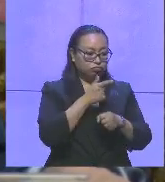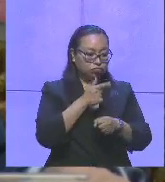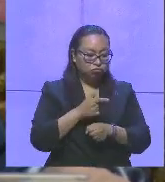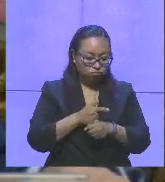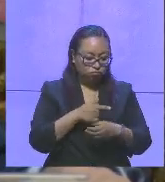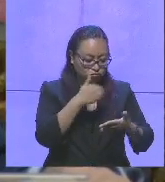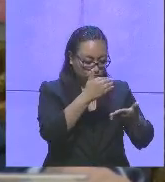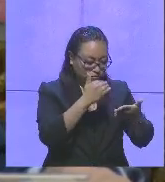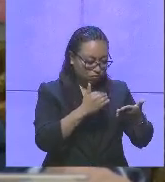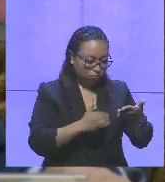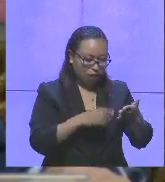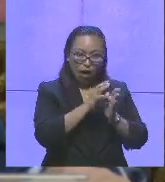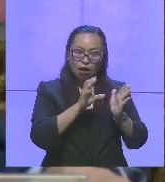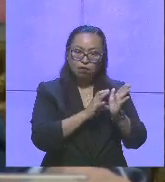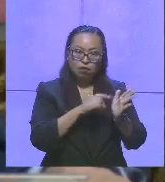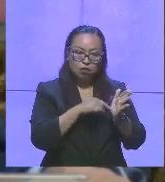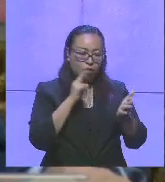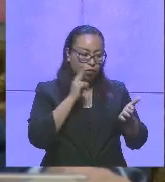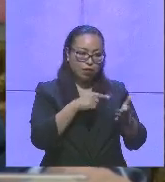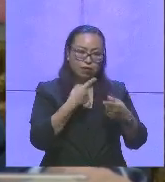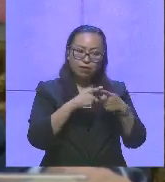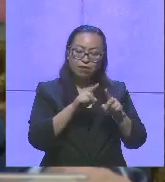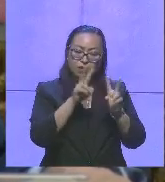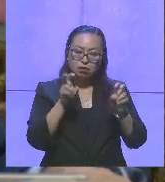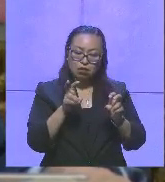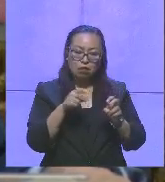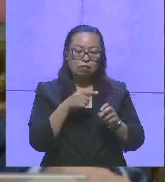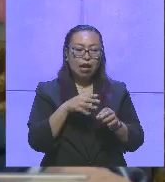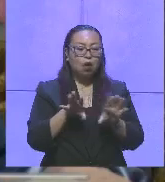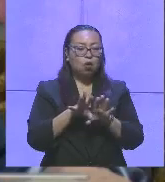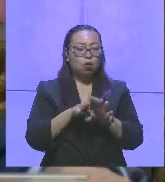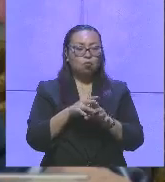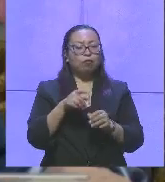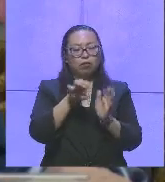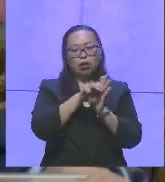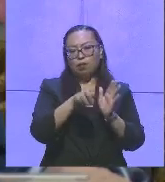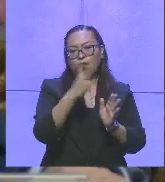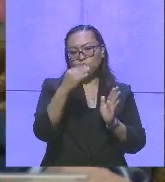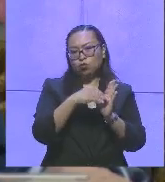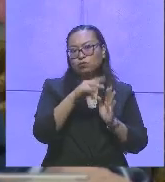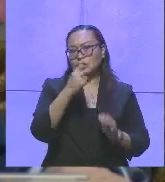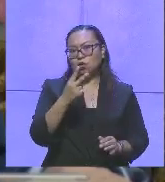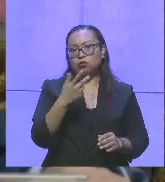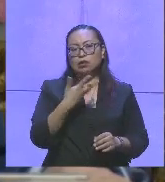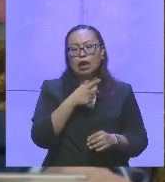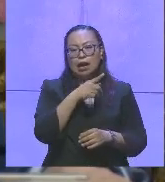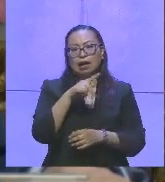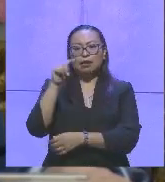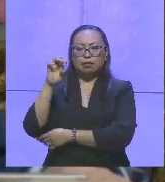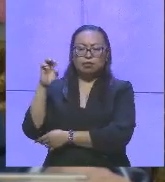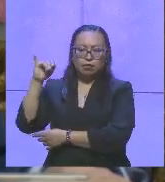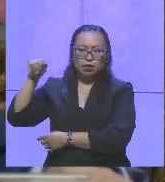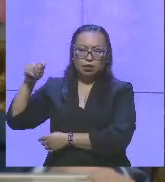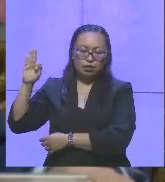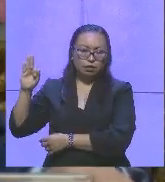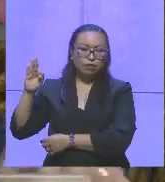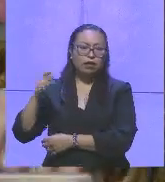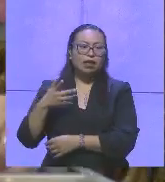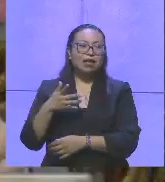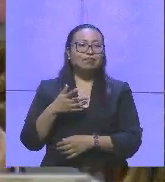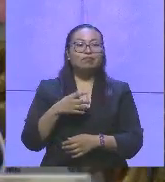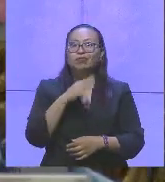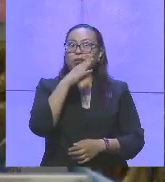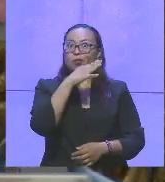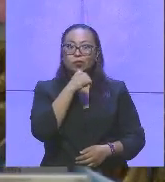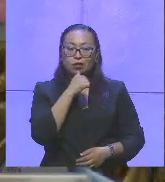rapidísimo, en el año 2002 la Suprema Corte de Justicia de la Nación nos dijo que el Tribunal Electoral no